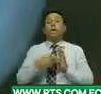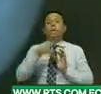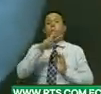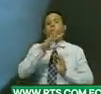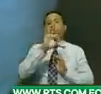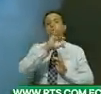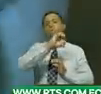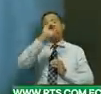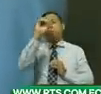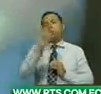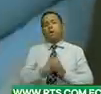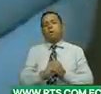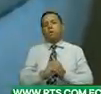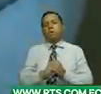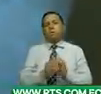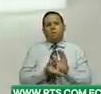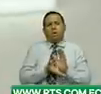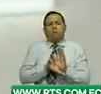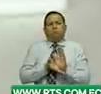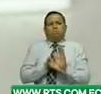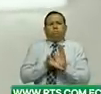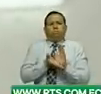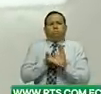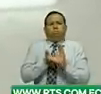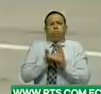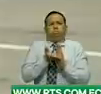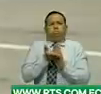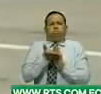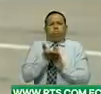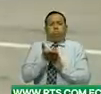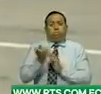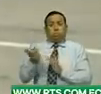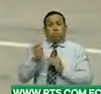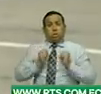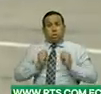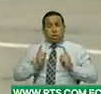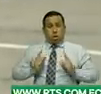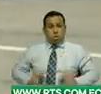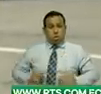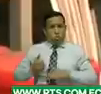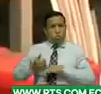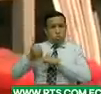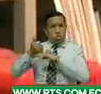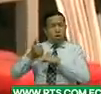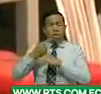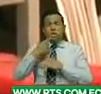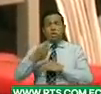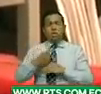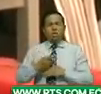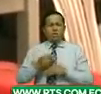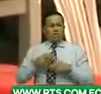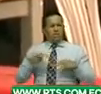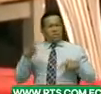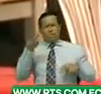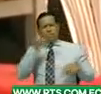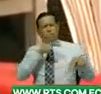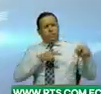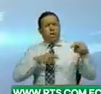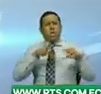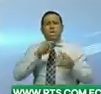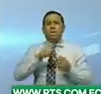positividad. Las cifras van en aumento y según las autoridades de salud del municipio, la ciudad vive una situación compleja por la